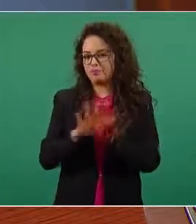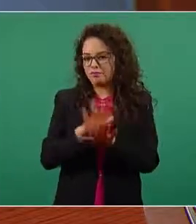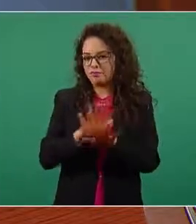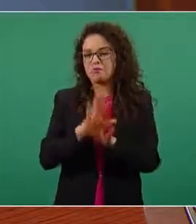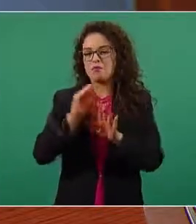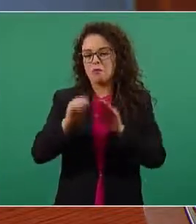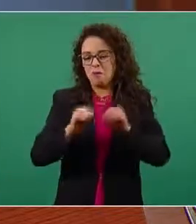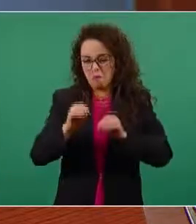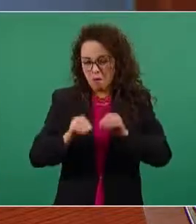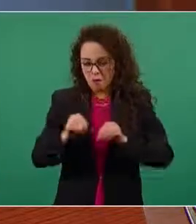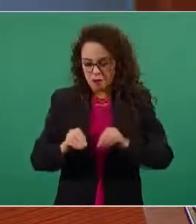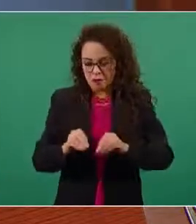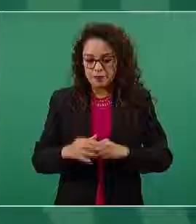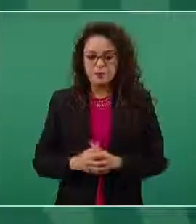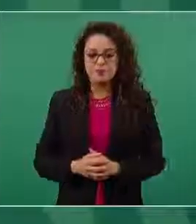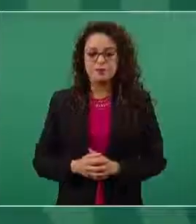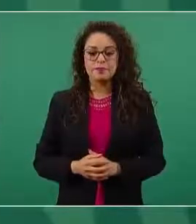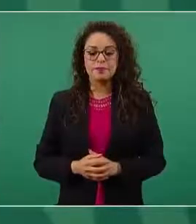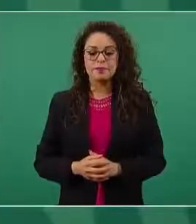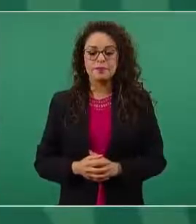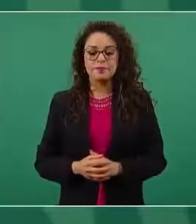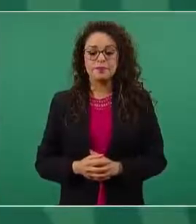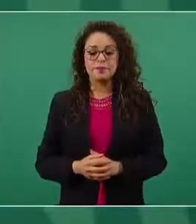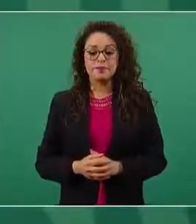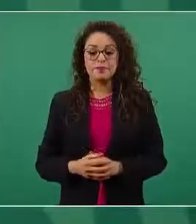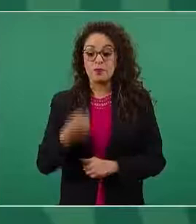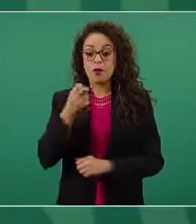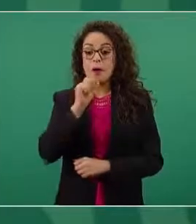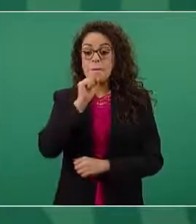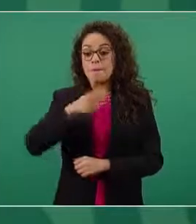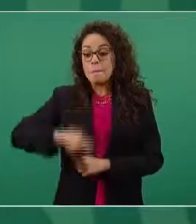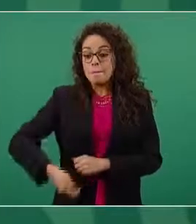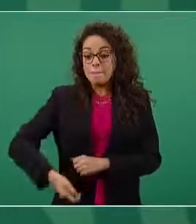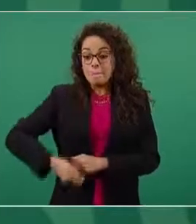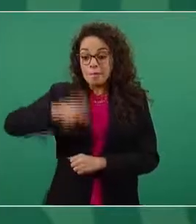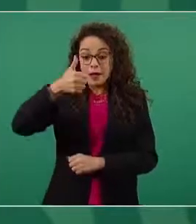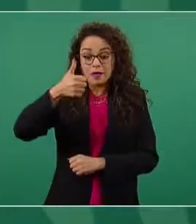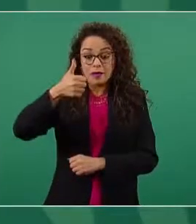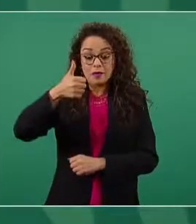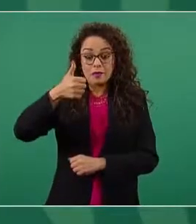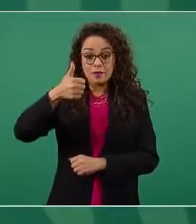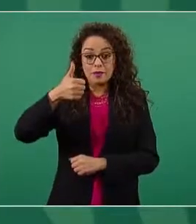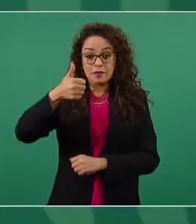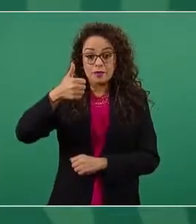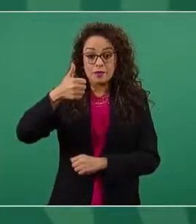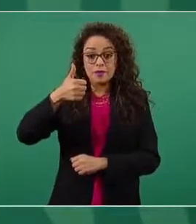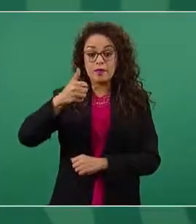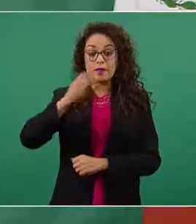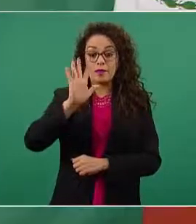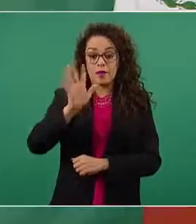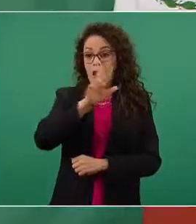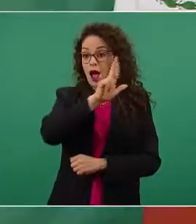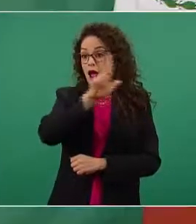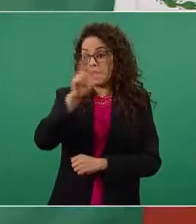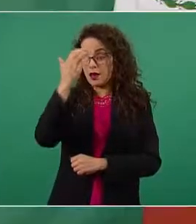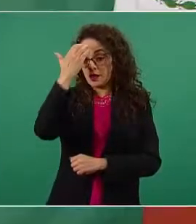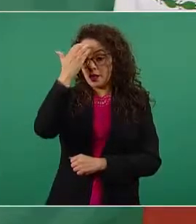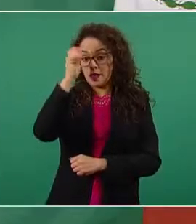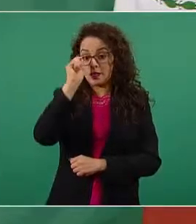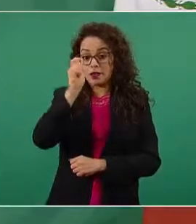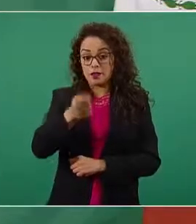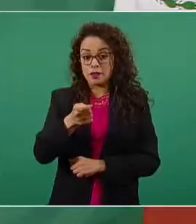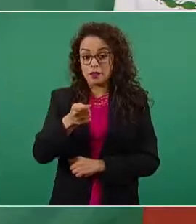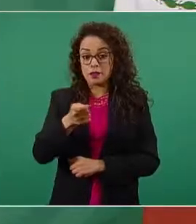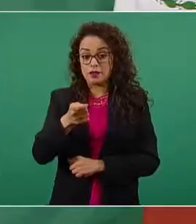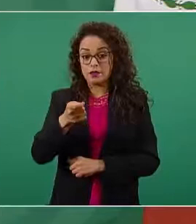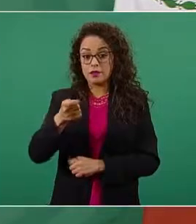Es cuando también por primera vez se reconoce el triunfo de